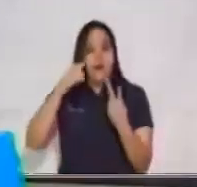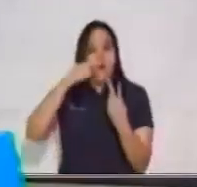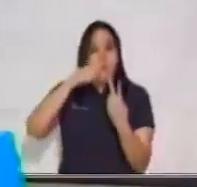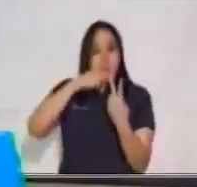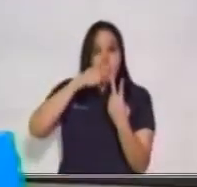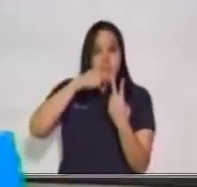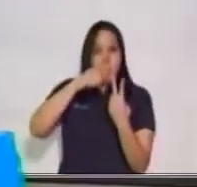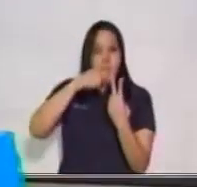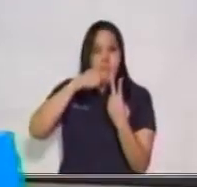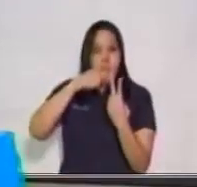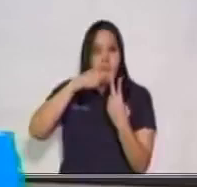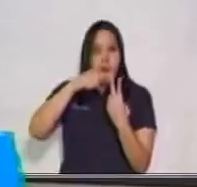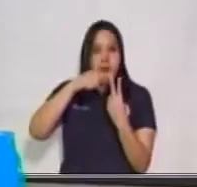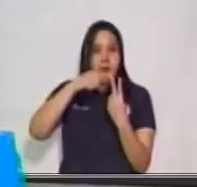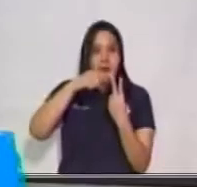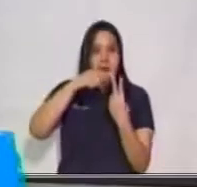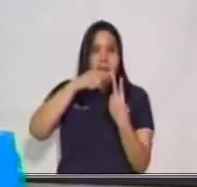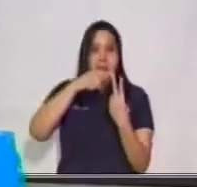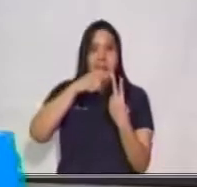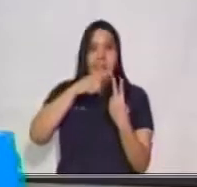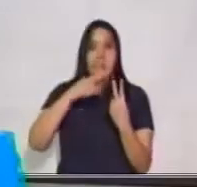cuadrada